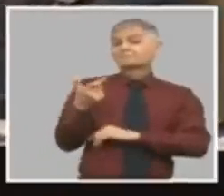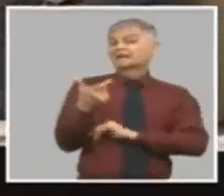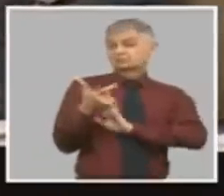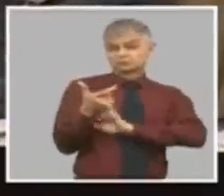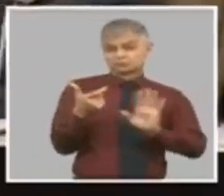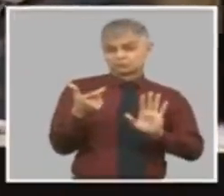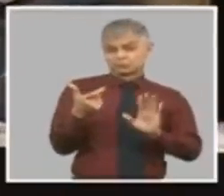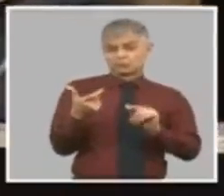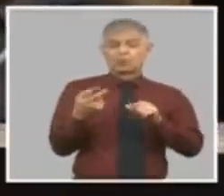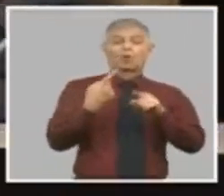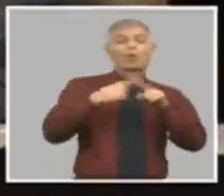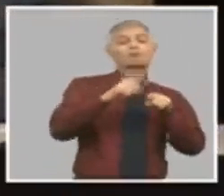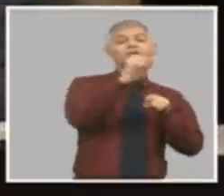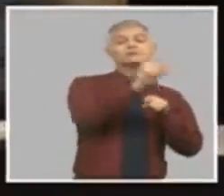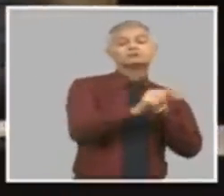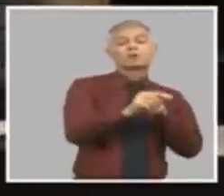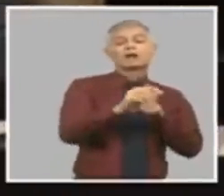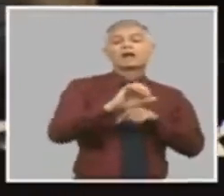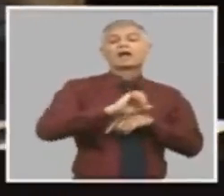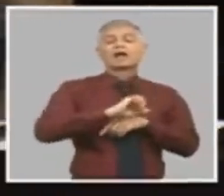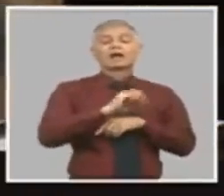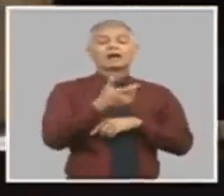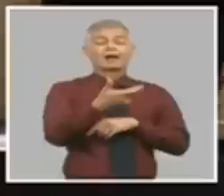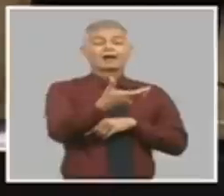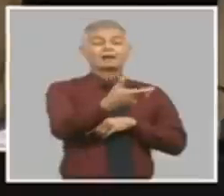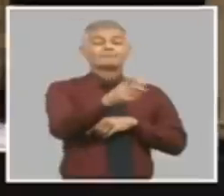que ganan peso y ganan CUC.